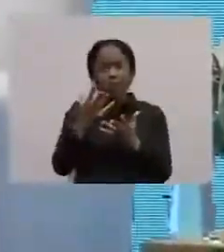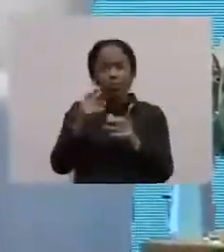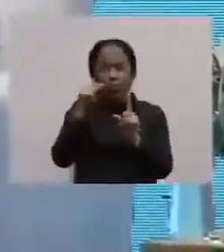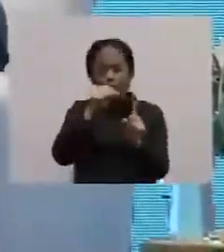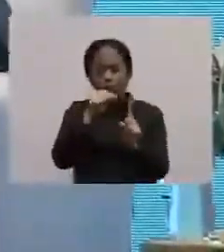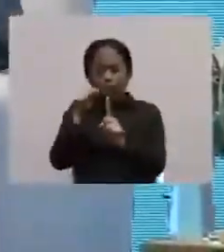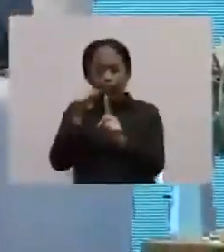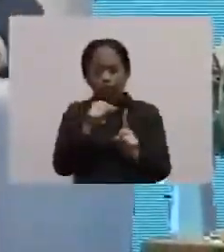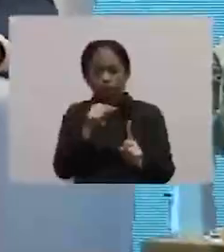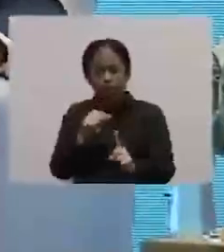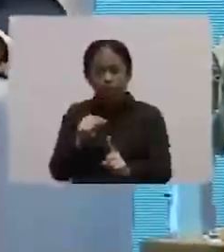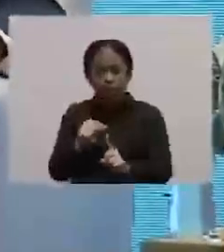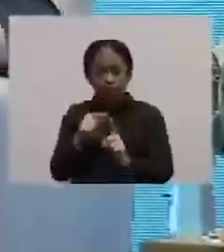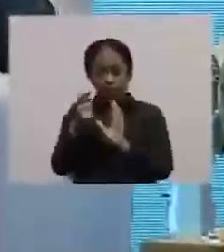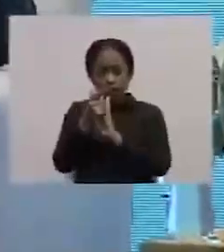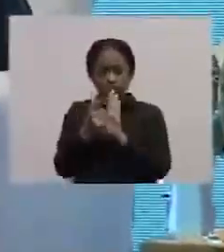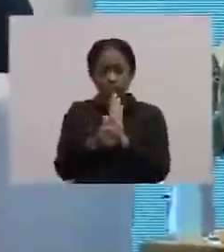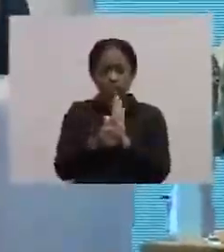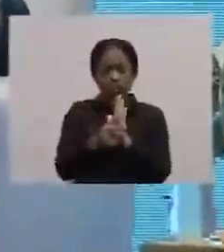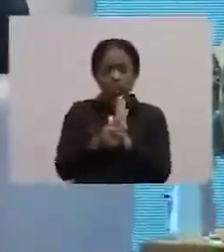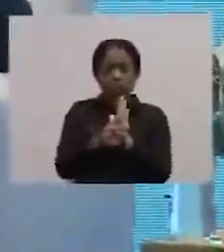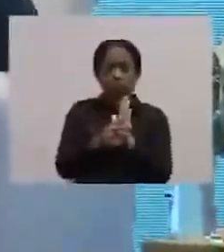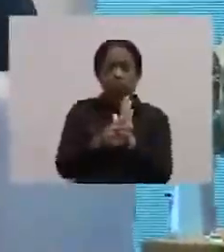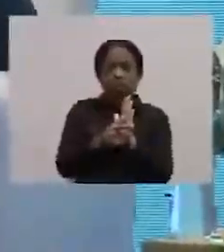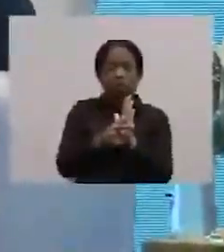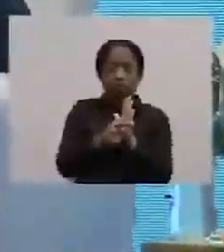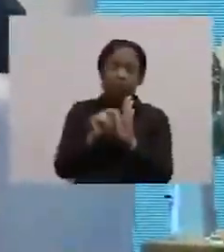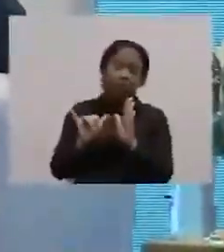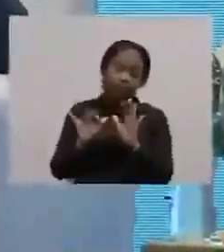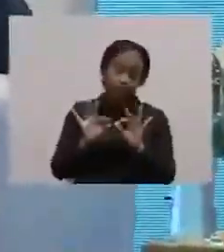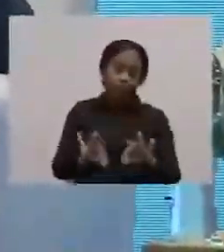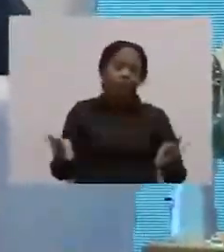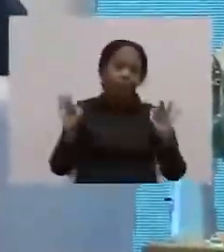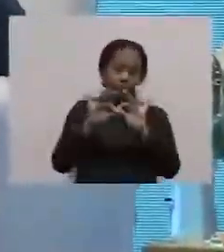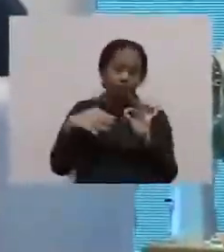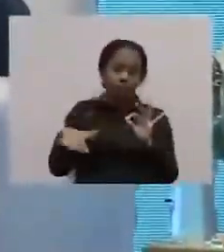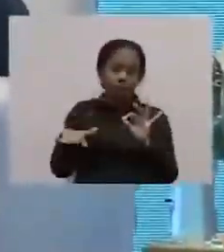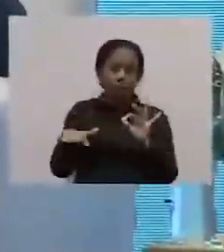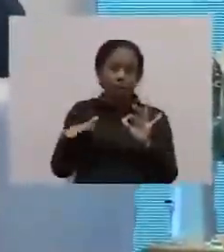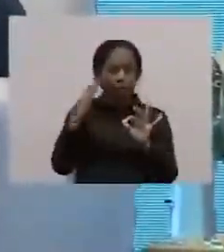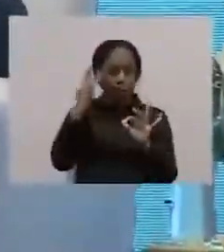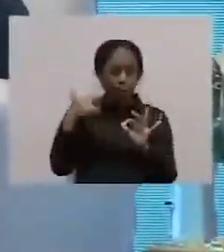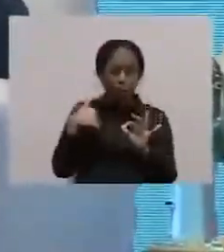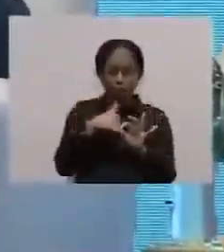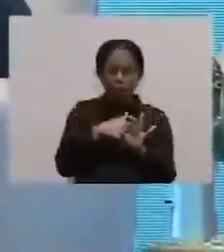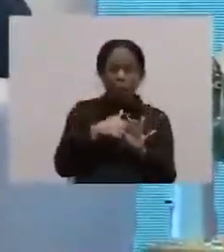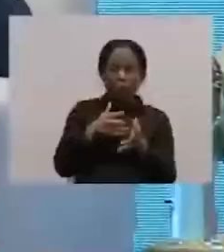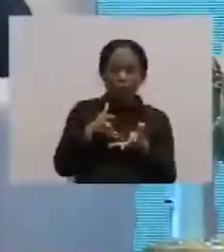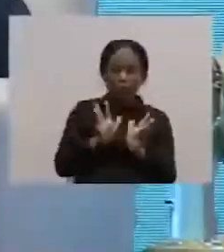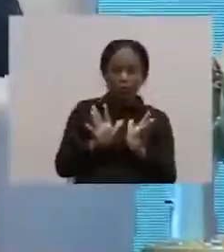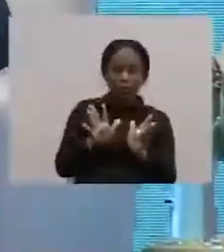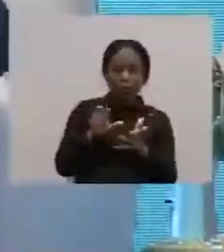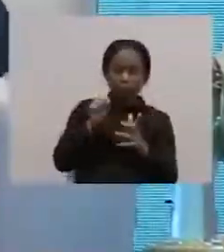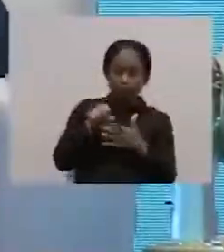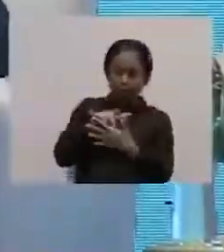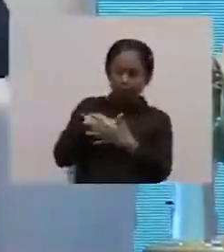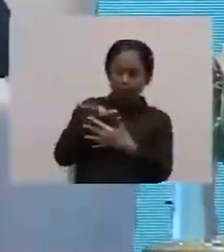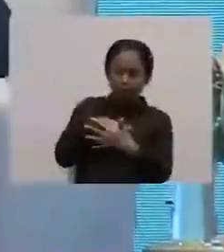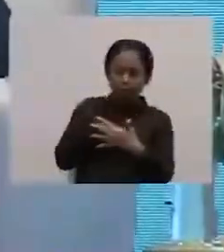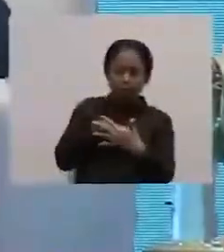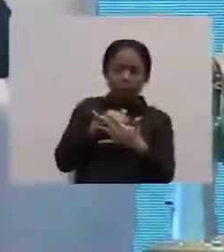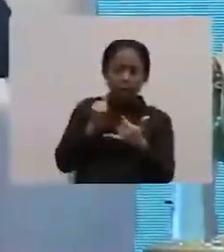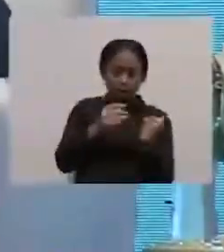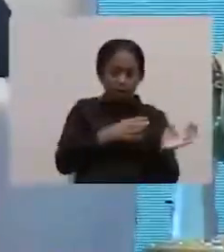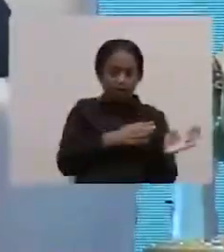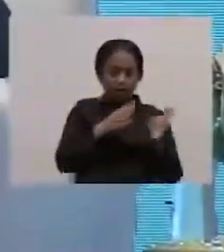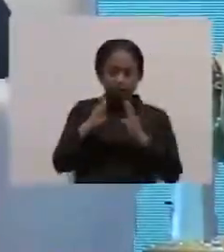puntos de esas leyes, lo que es muy útil porque permite también identificar, y aquí paso a la parte que tiene que ver con la